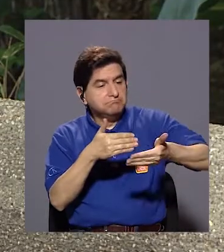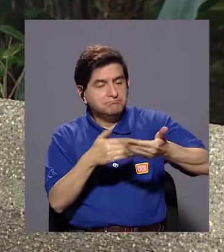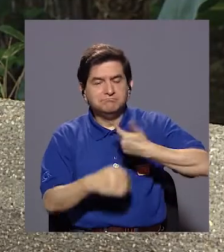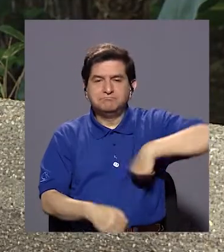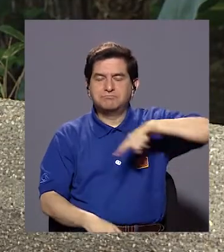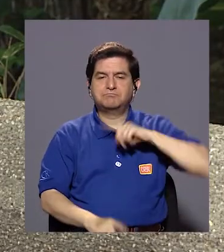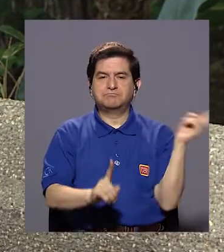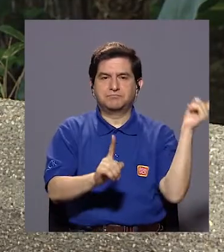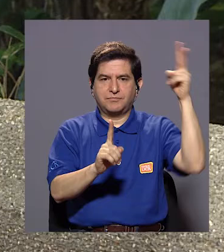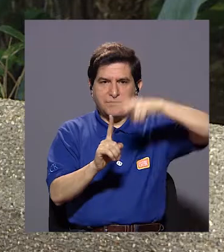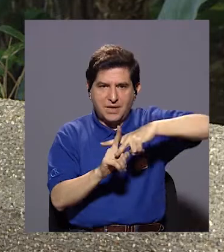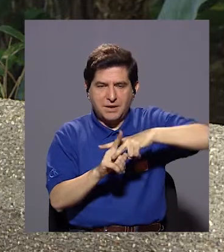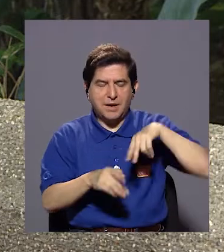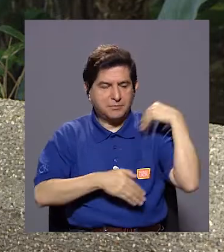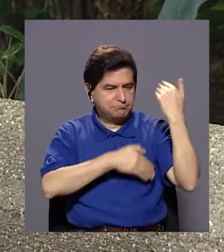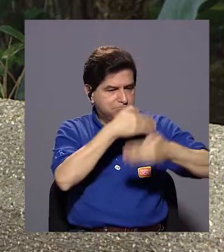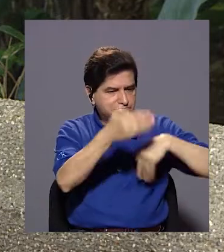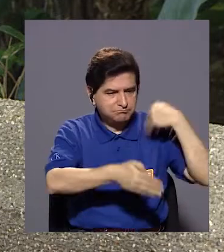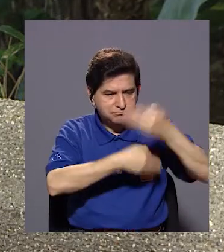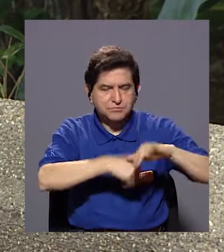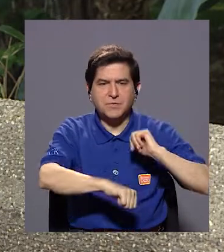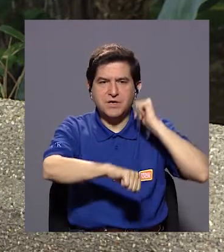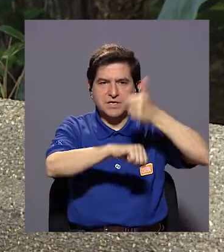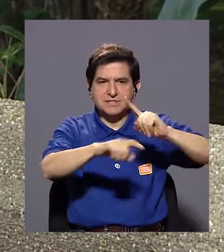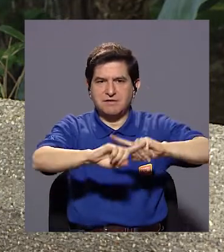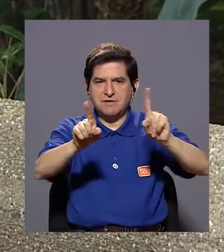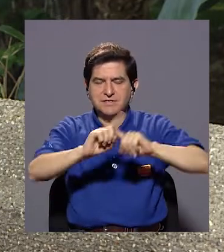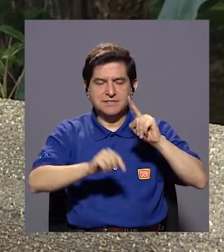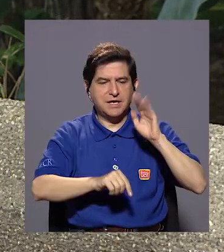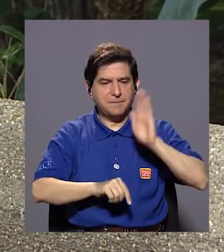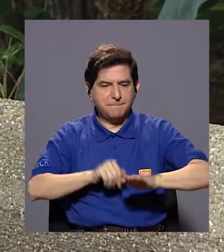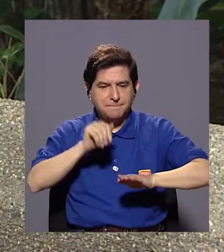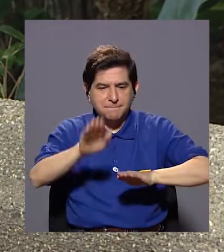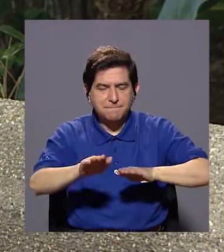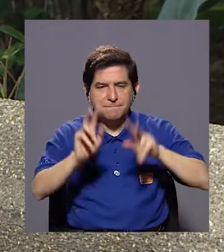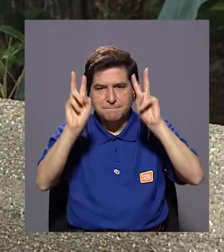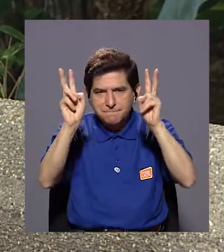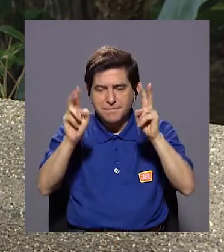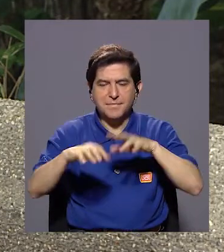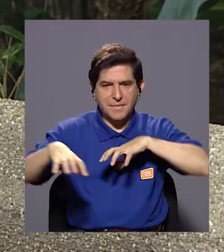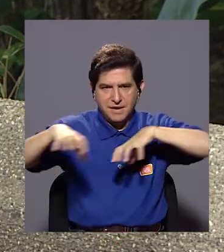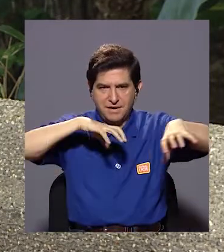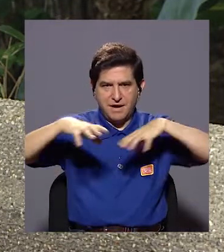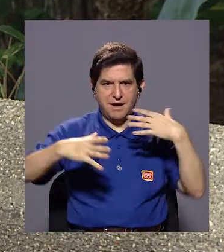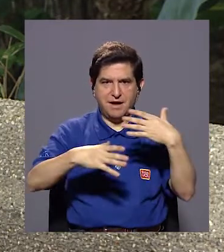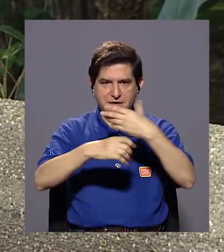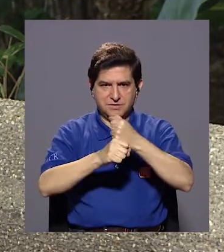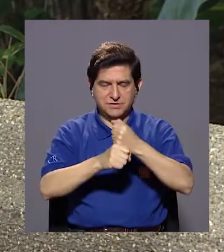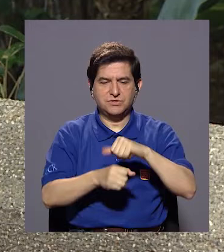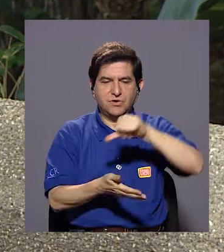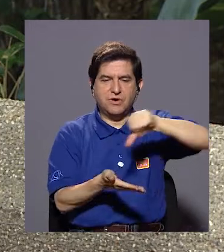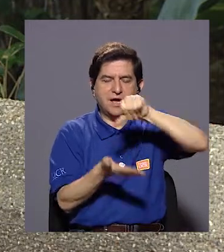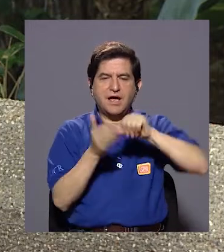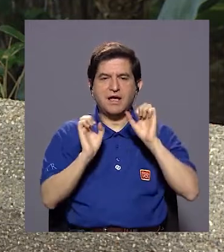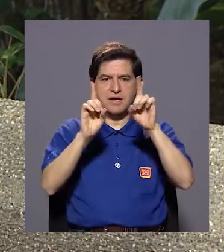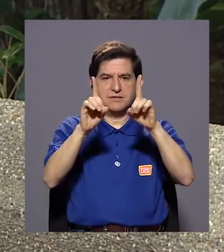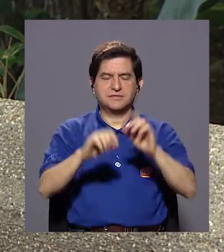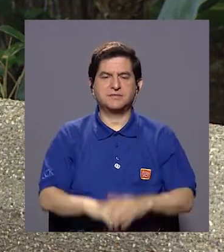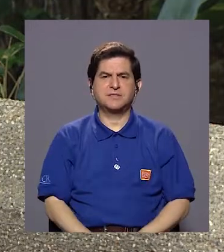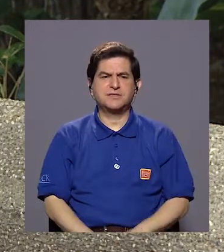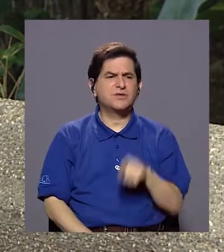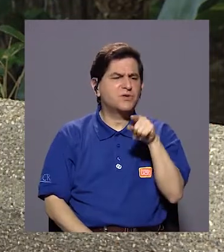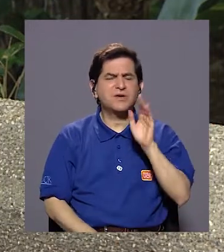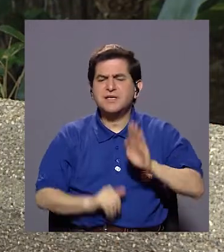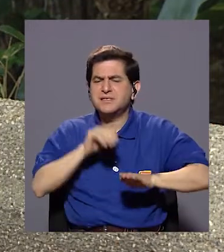nosotros aplicamos lo que son los protocolos y definimos una serie de pasos, ¿verdad? Para poder actuar en el centro educativo. ¿Y cómo son